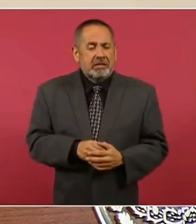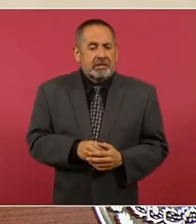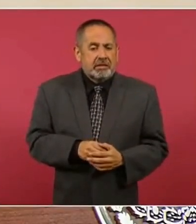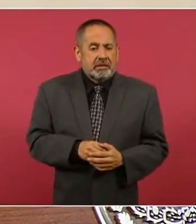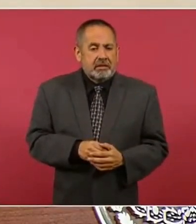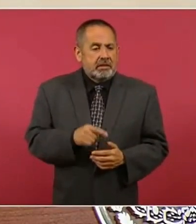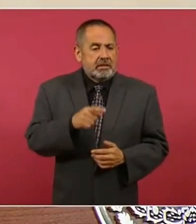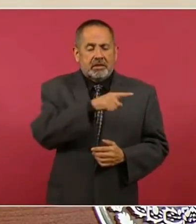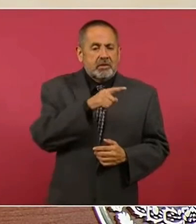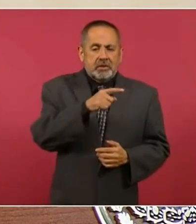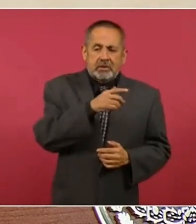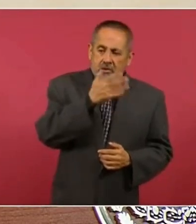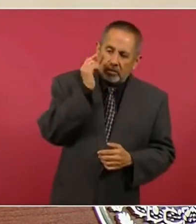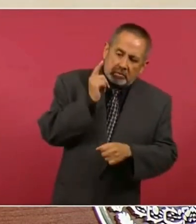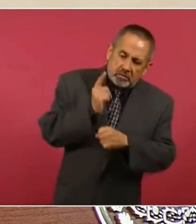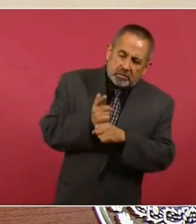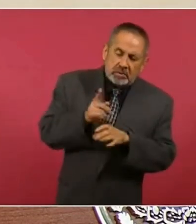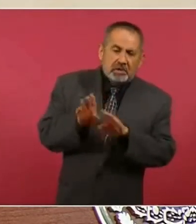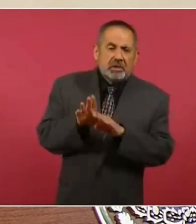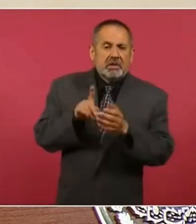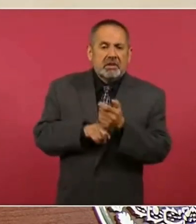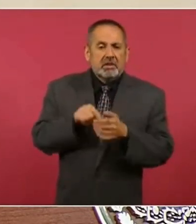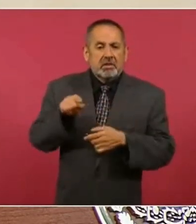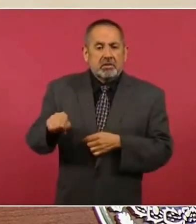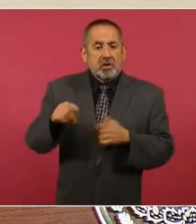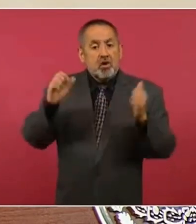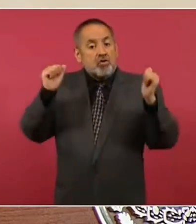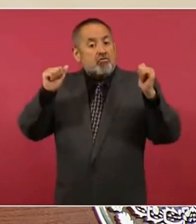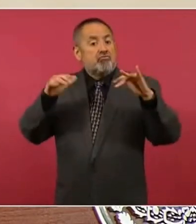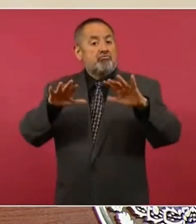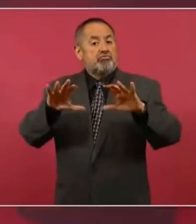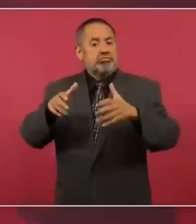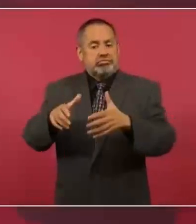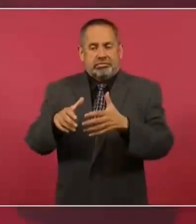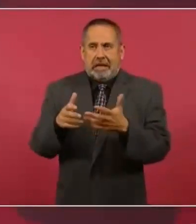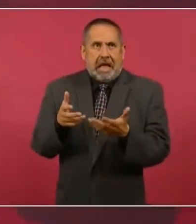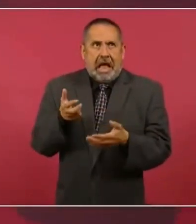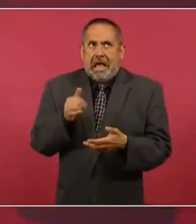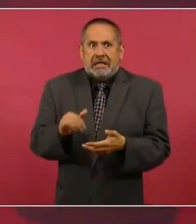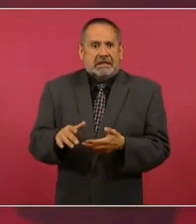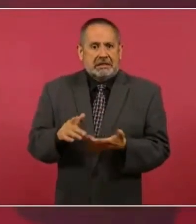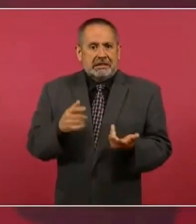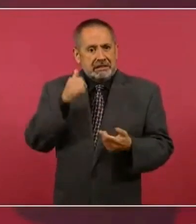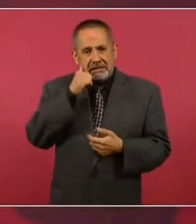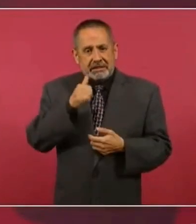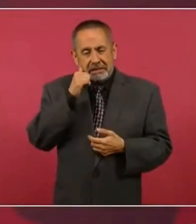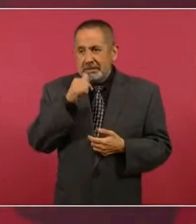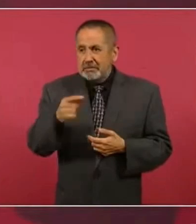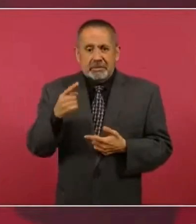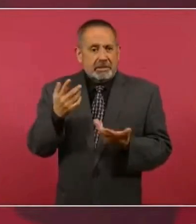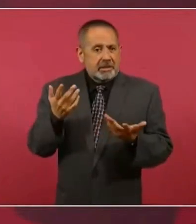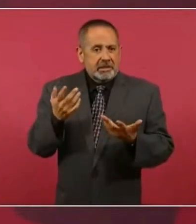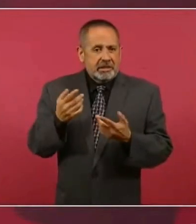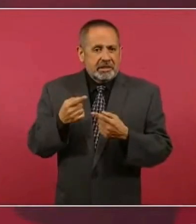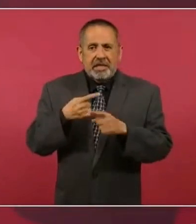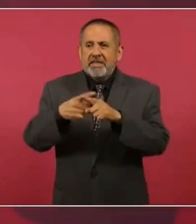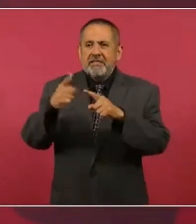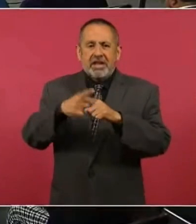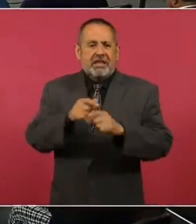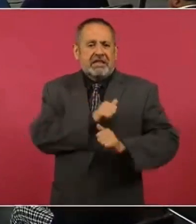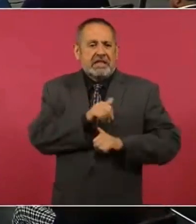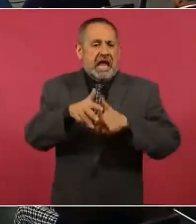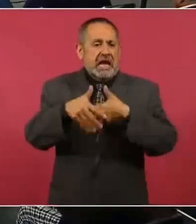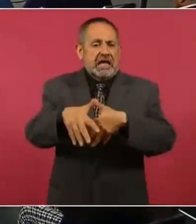saber, enterarse de que es un evento que hacen varios